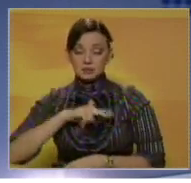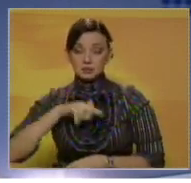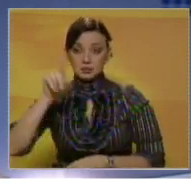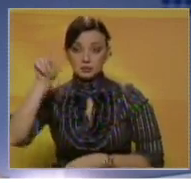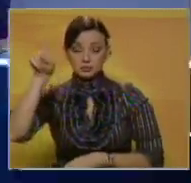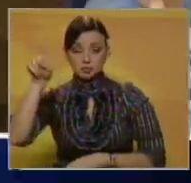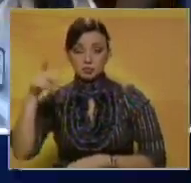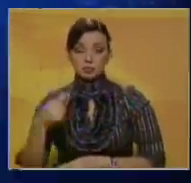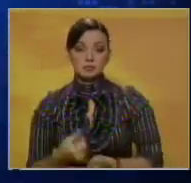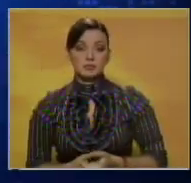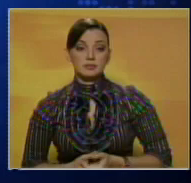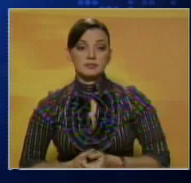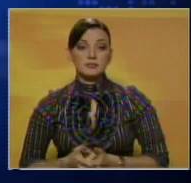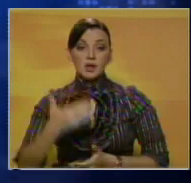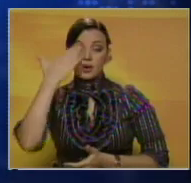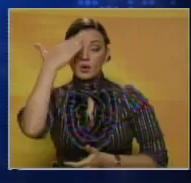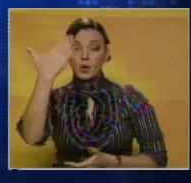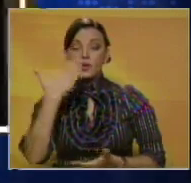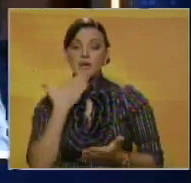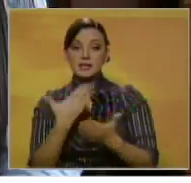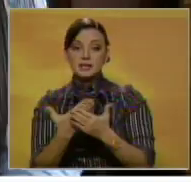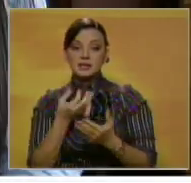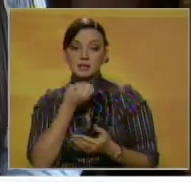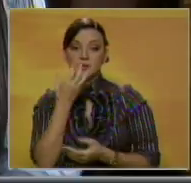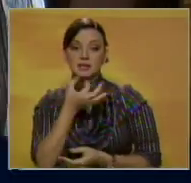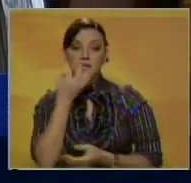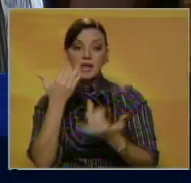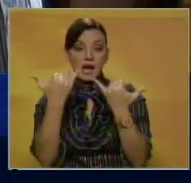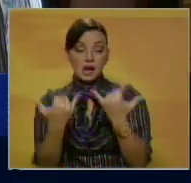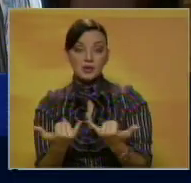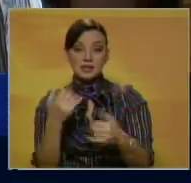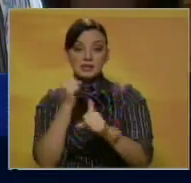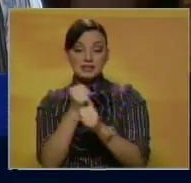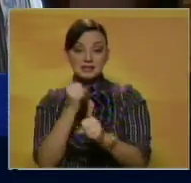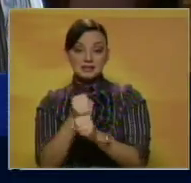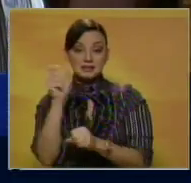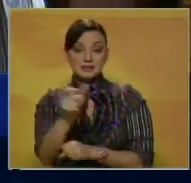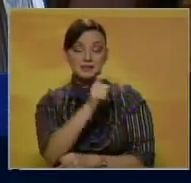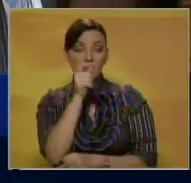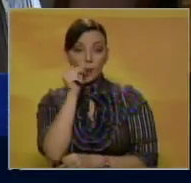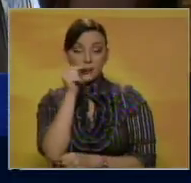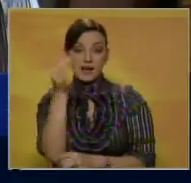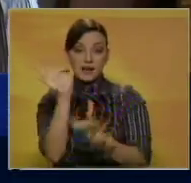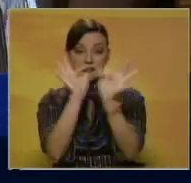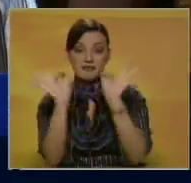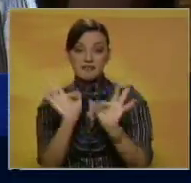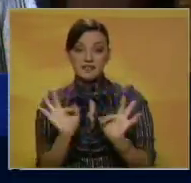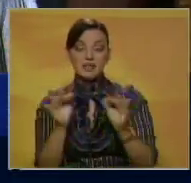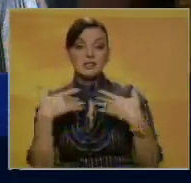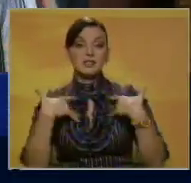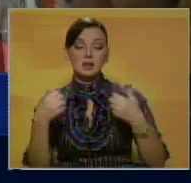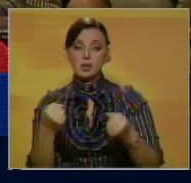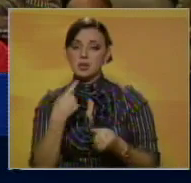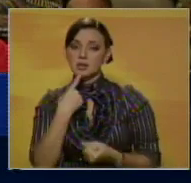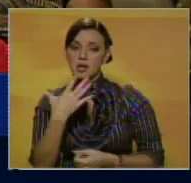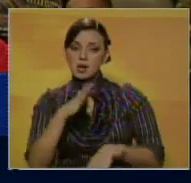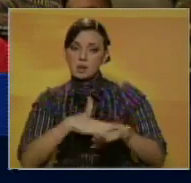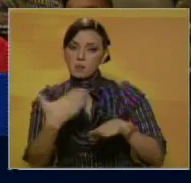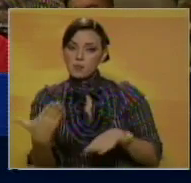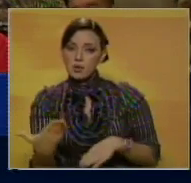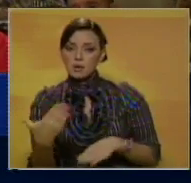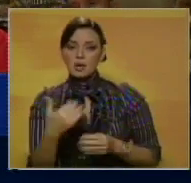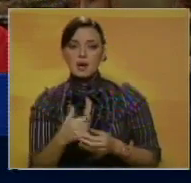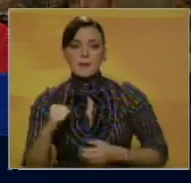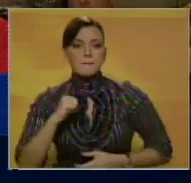reporte. Gracias, buenas tardes. A esta hora, trabajadores de la Federación de Salud desestiman que sean privatizados los